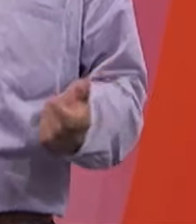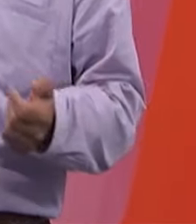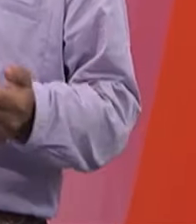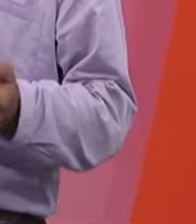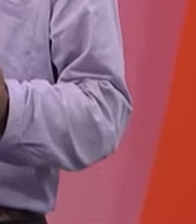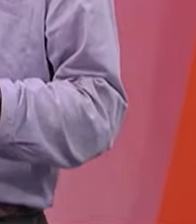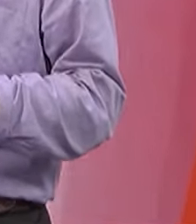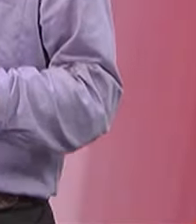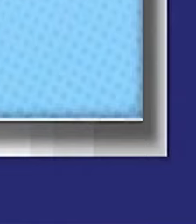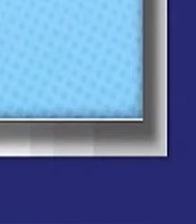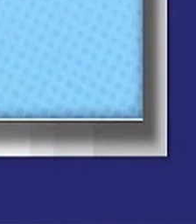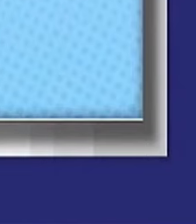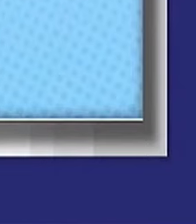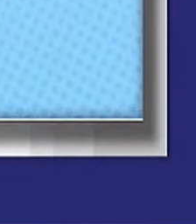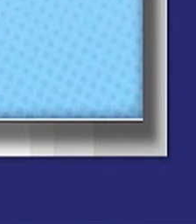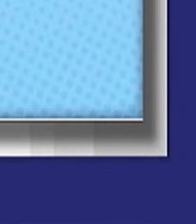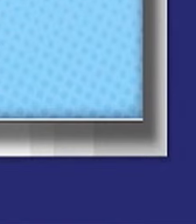tiempo juntos. ¿Okay?